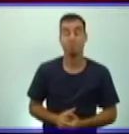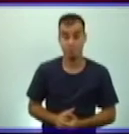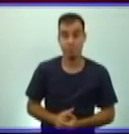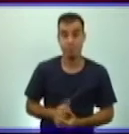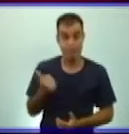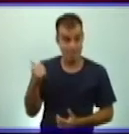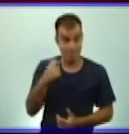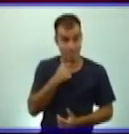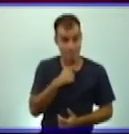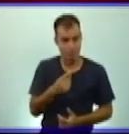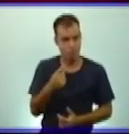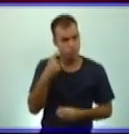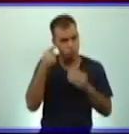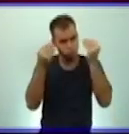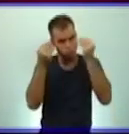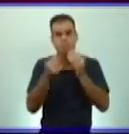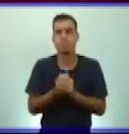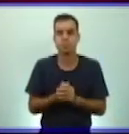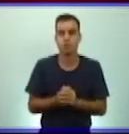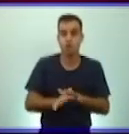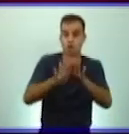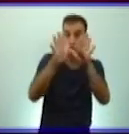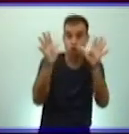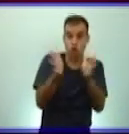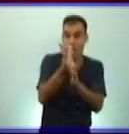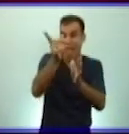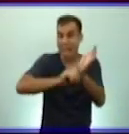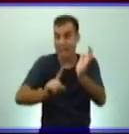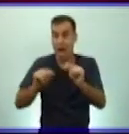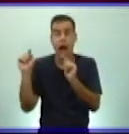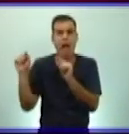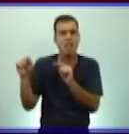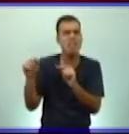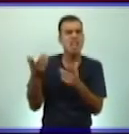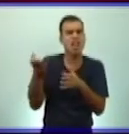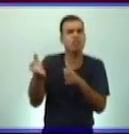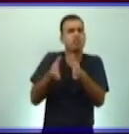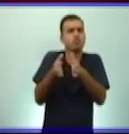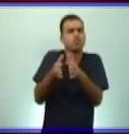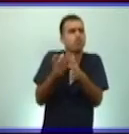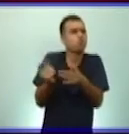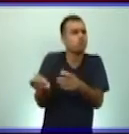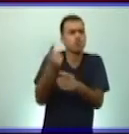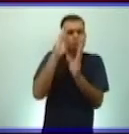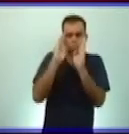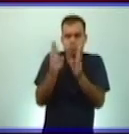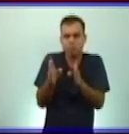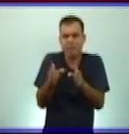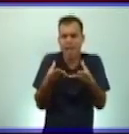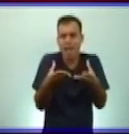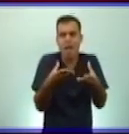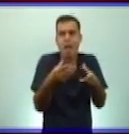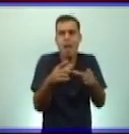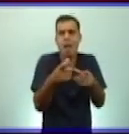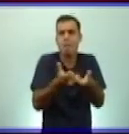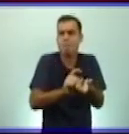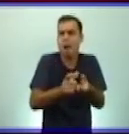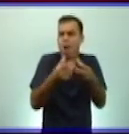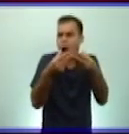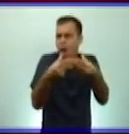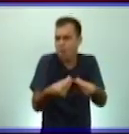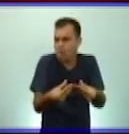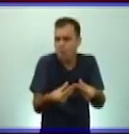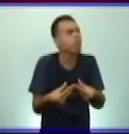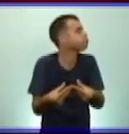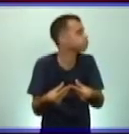ejemplo. ¿Toda la energía disponible se puso en función solamente de ablandar la papa? No. Por